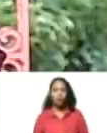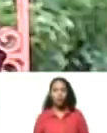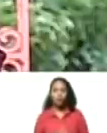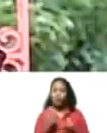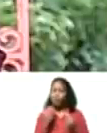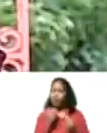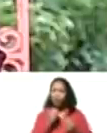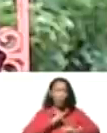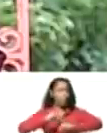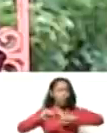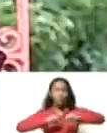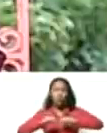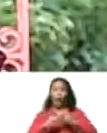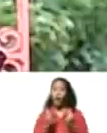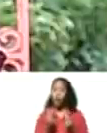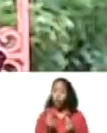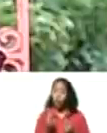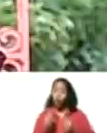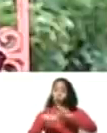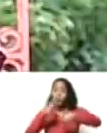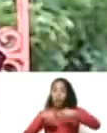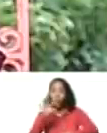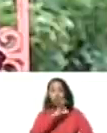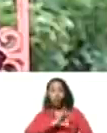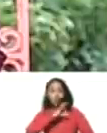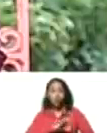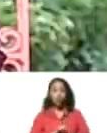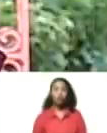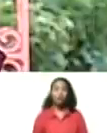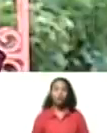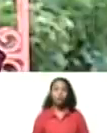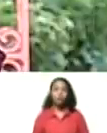mucho movimiento económico, comercial, social.